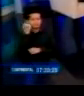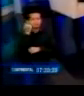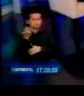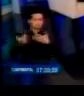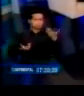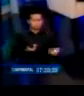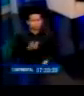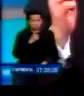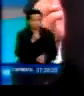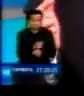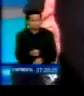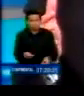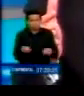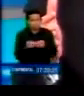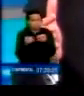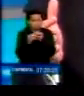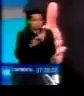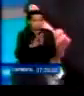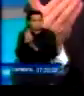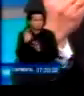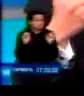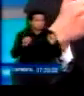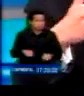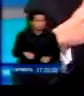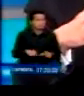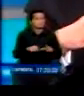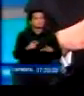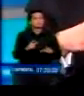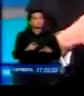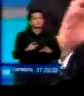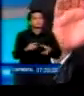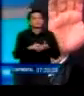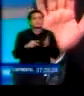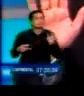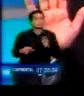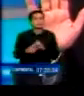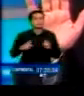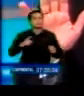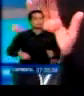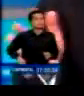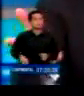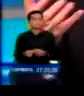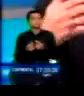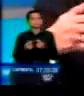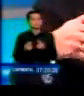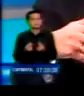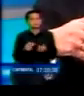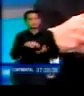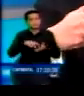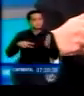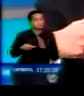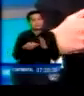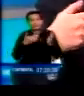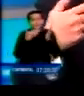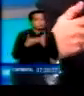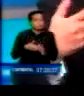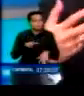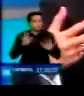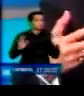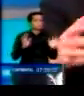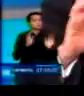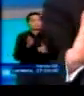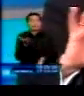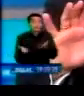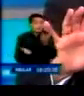en el indicador de crecimiento de la cartera, hablemos de la salud de la cartera, porque algunos podrían decir dentro de esa cartera puede